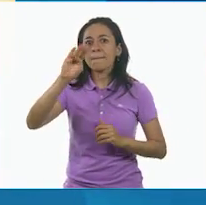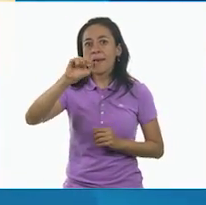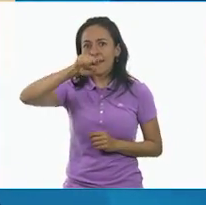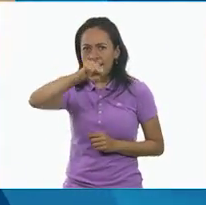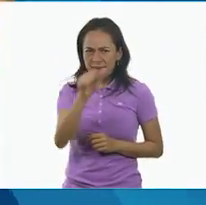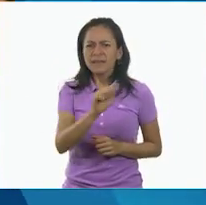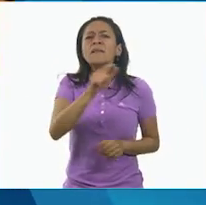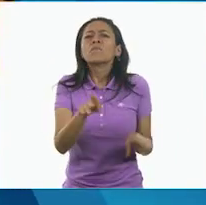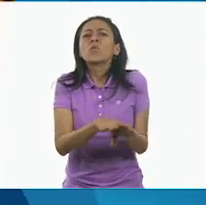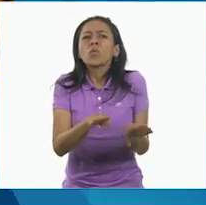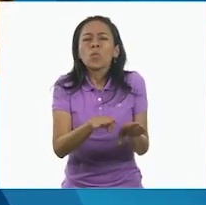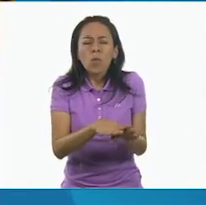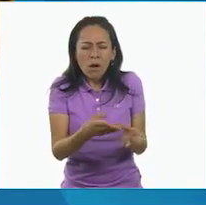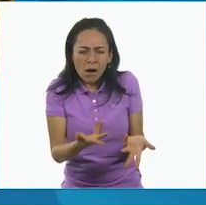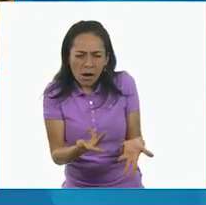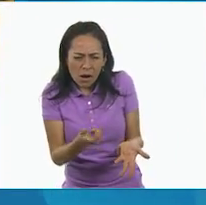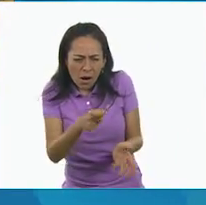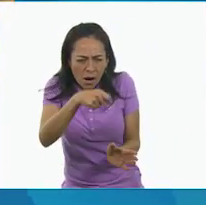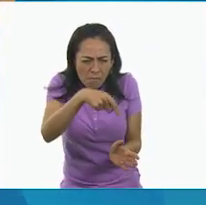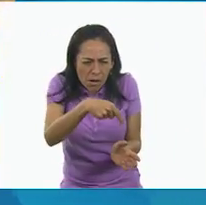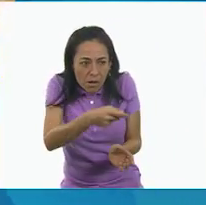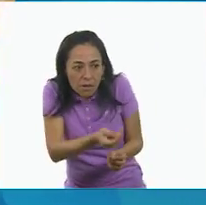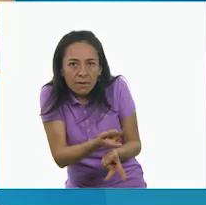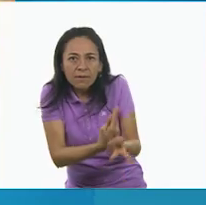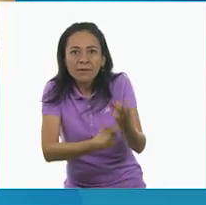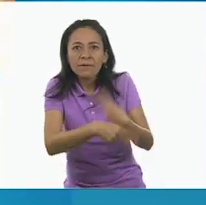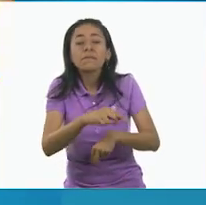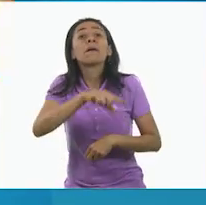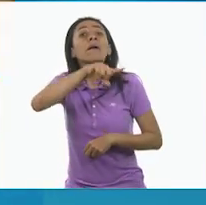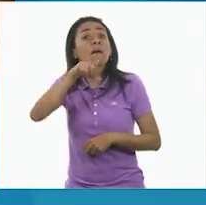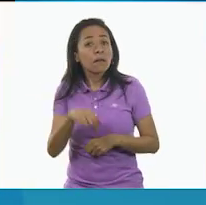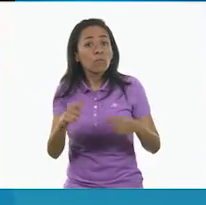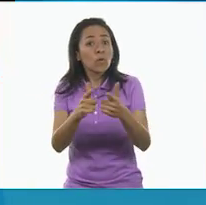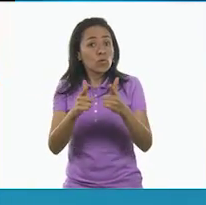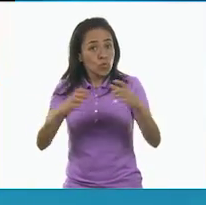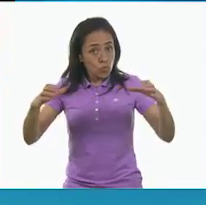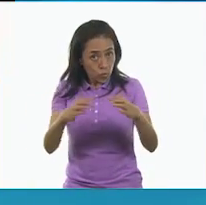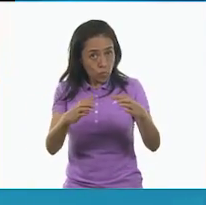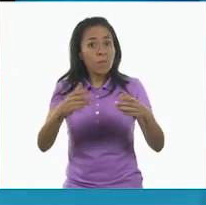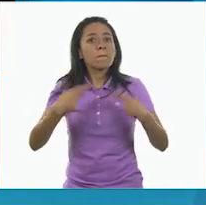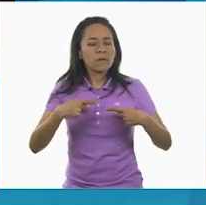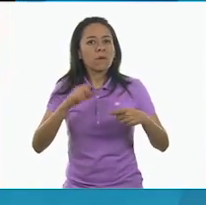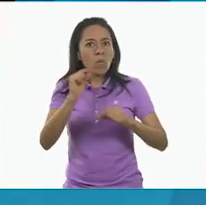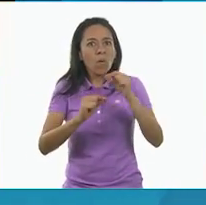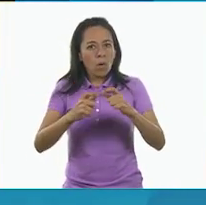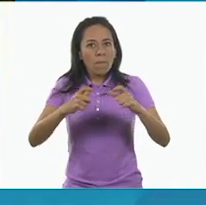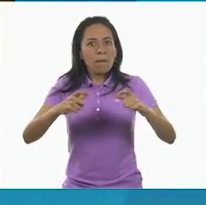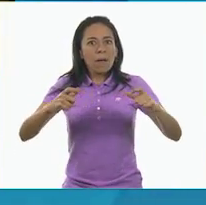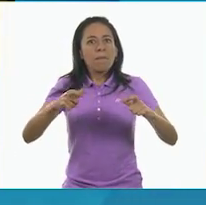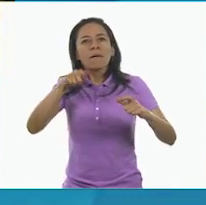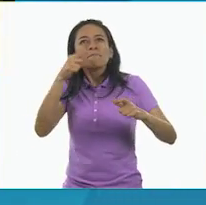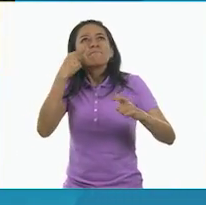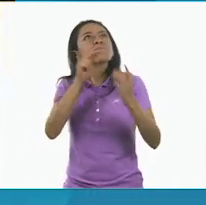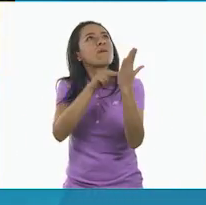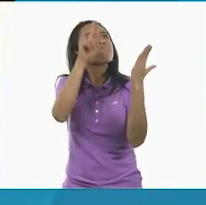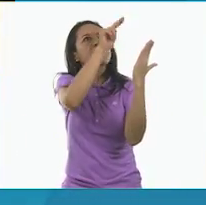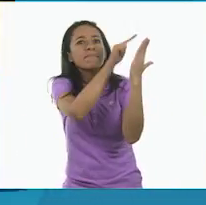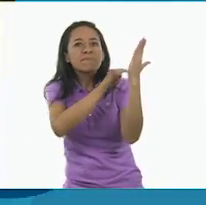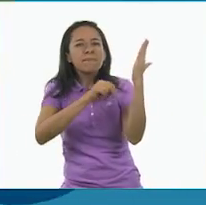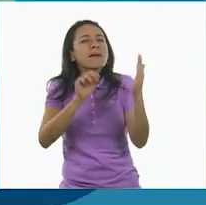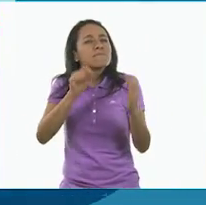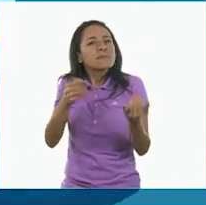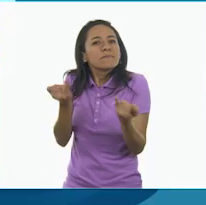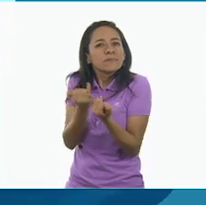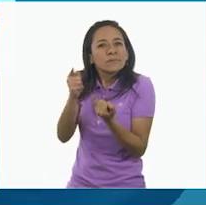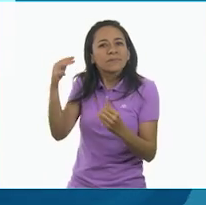de germinación. Además, los grupos humanos cada vez más numerosos elaboraron expresiones pictóricas como las que se ubican en la Sierra de